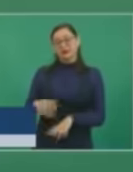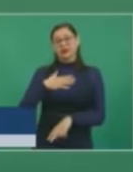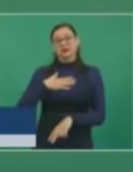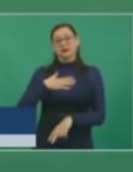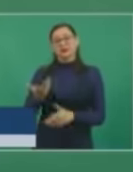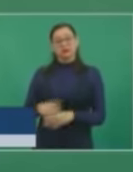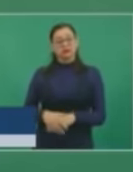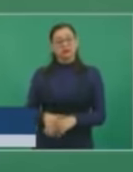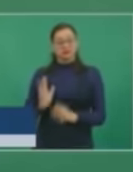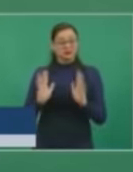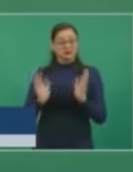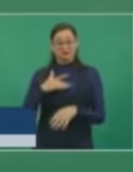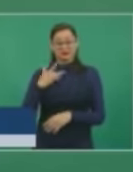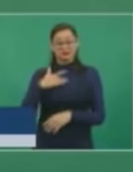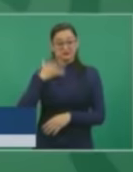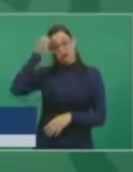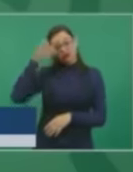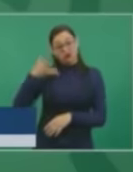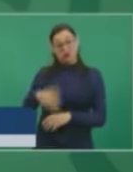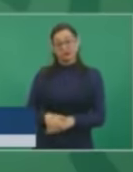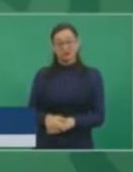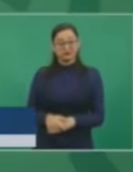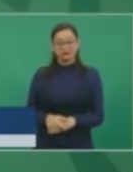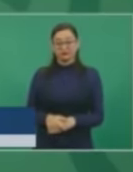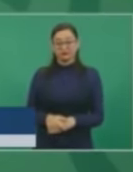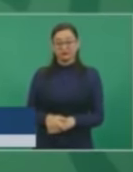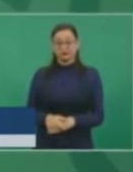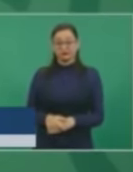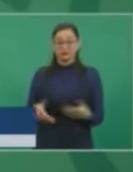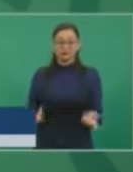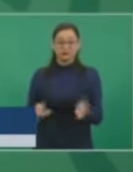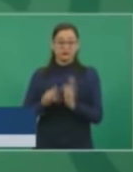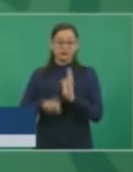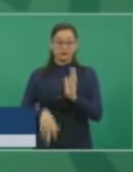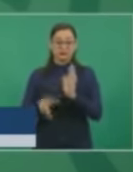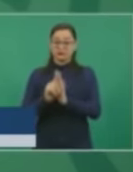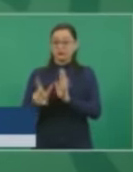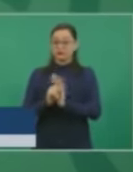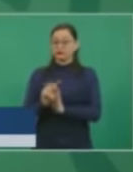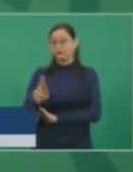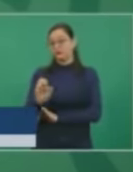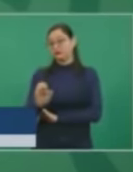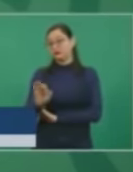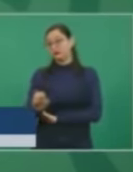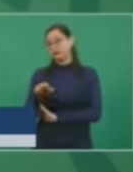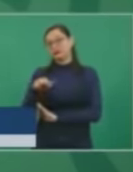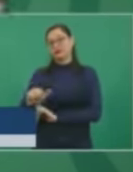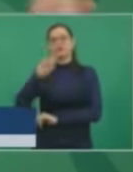amparo, sin que yo esté haciendo invitación a que nadie lo promueva, para que quede claro. Pero me parece que en la lógica, como funcionan las